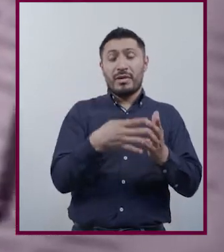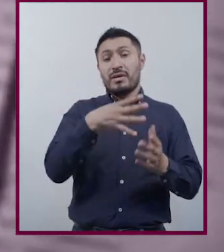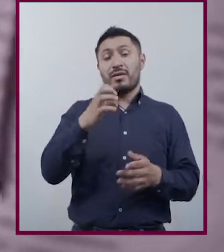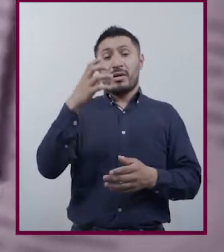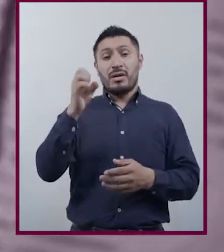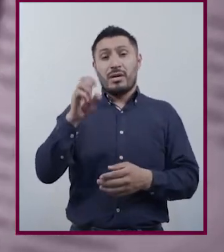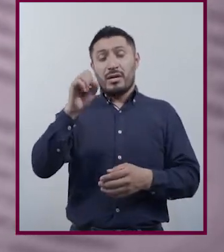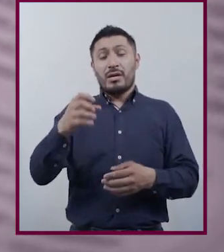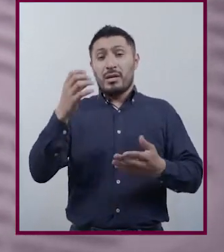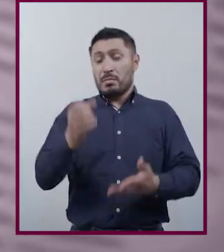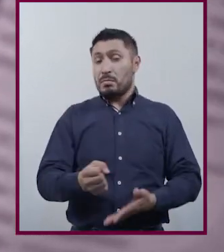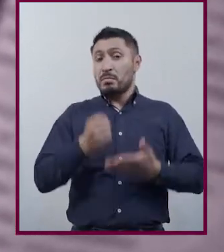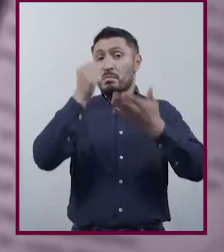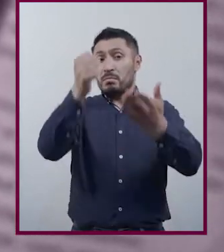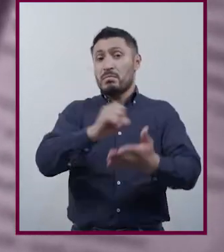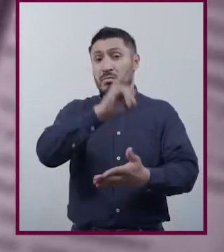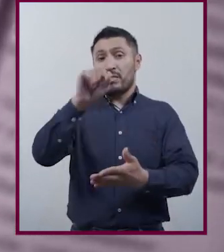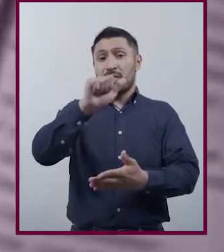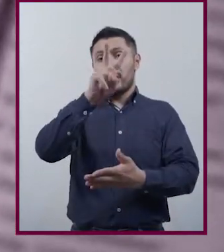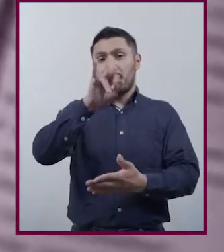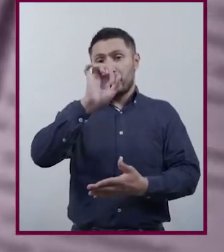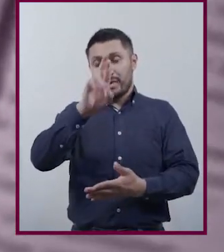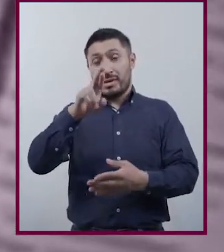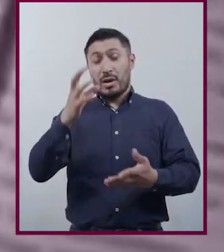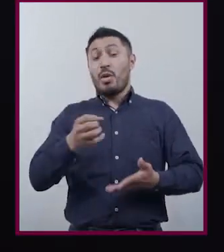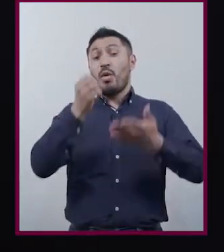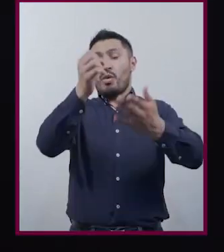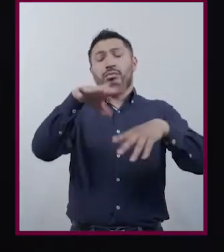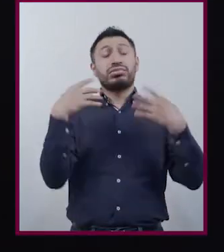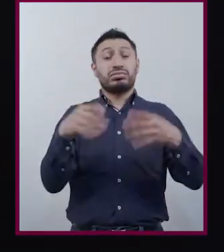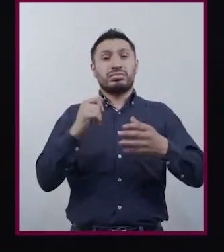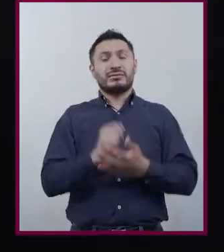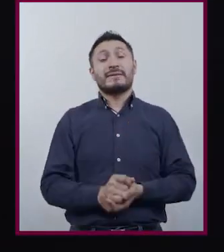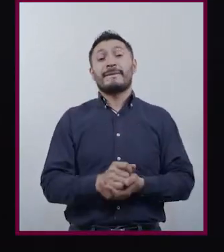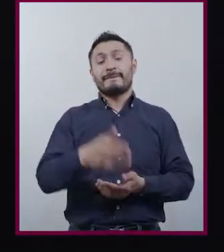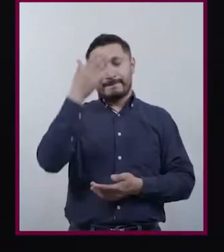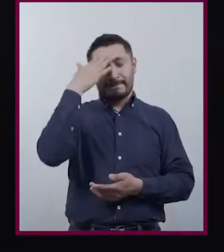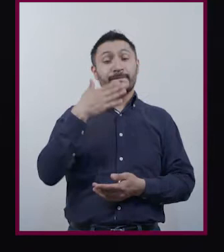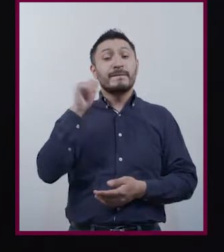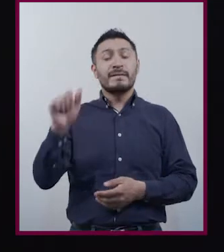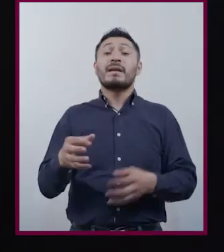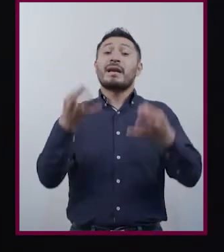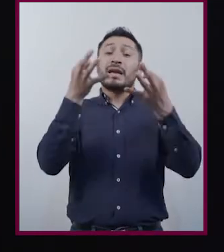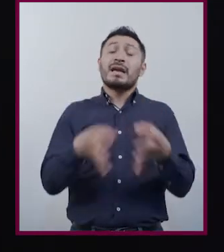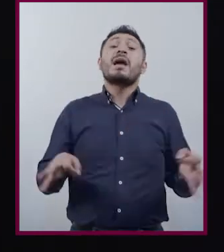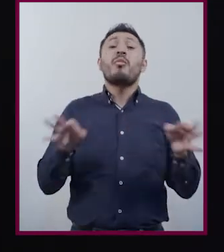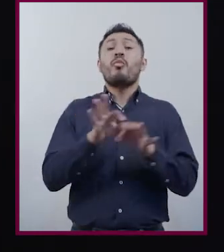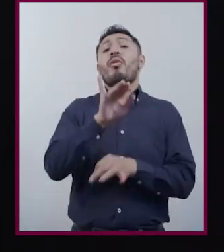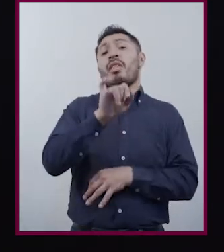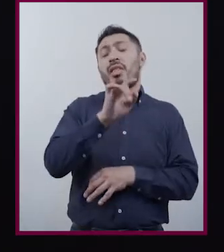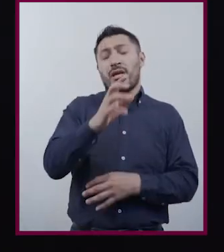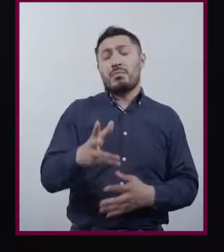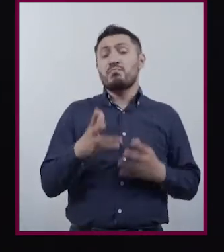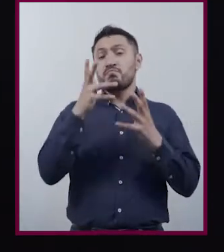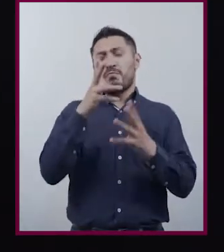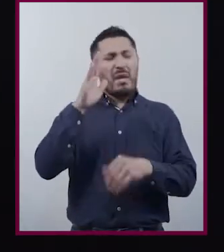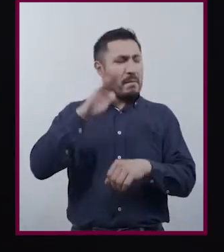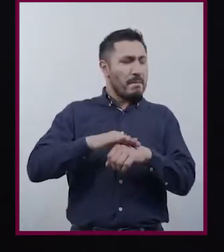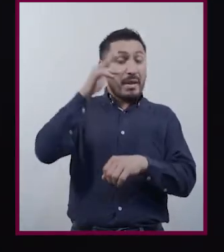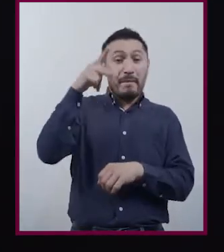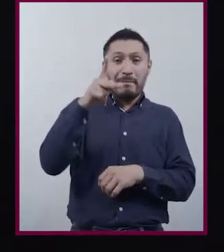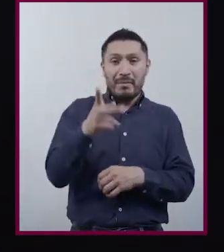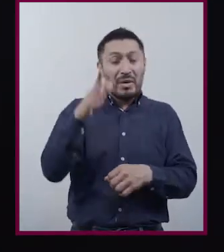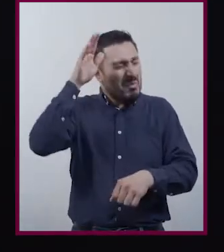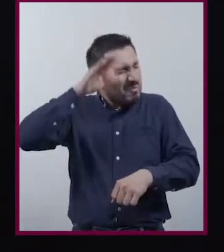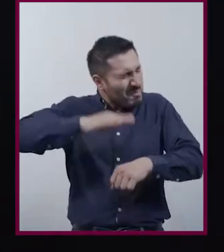el prestigioso premio Javier Villaurrutia? El talento es importante, desde luego, la inspiración ni se diga, pero lo